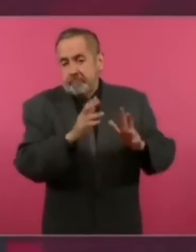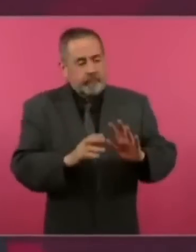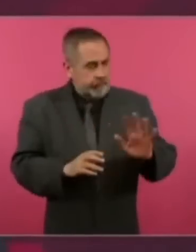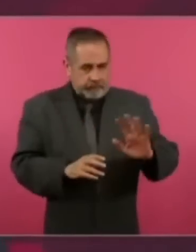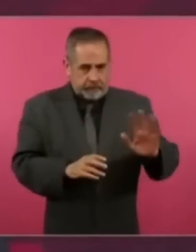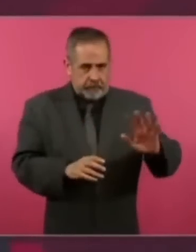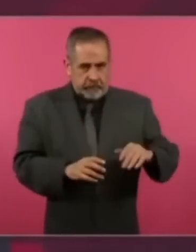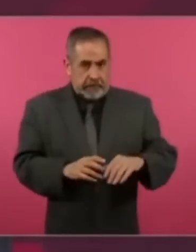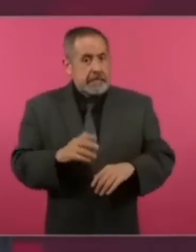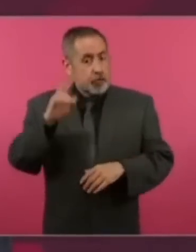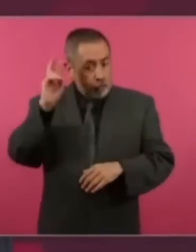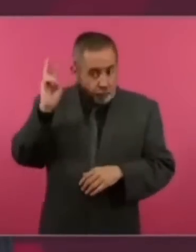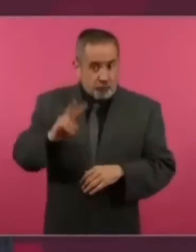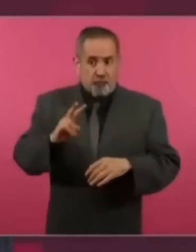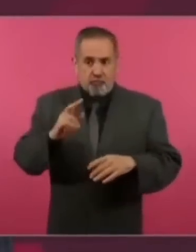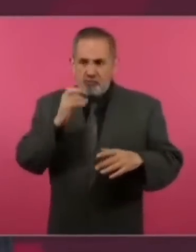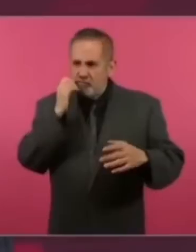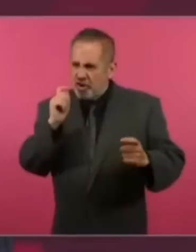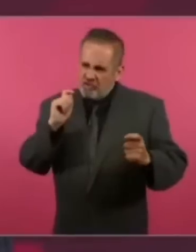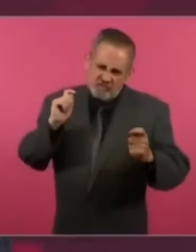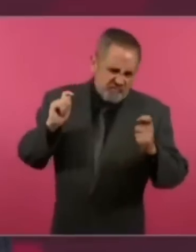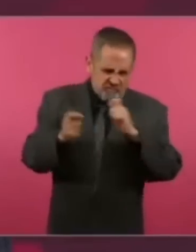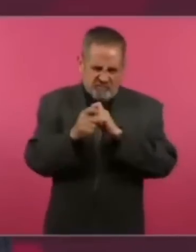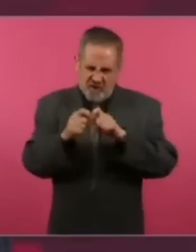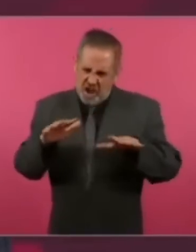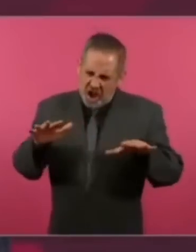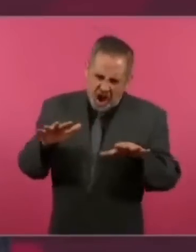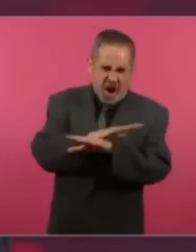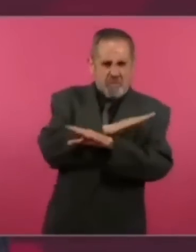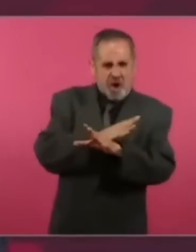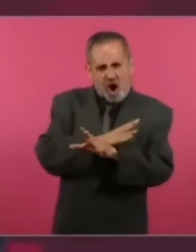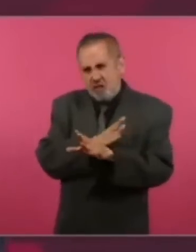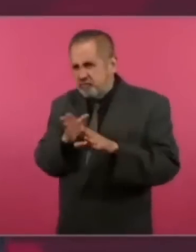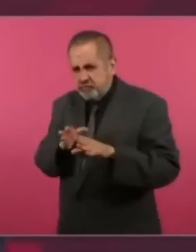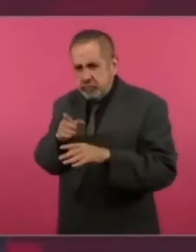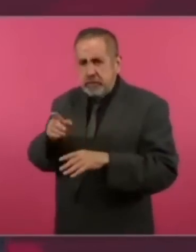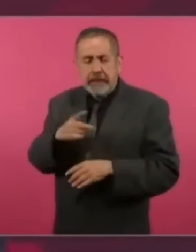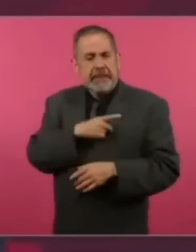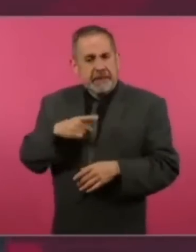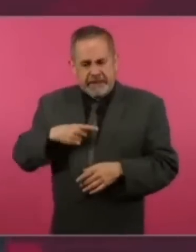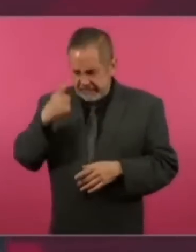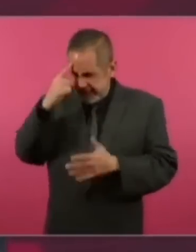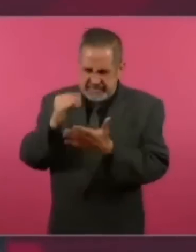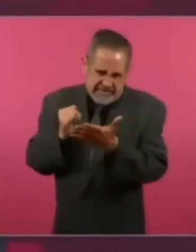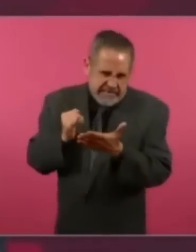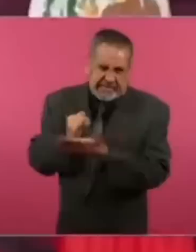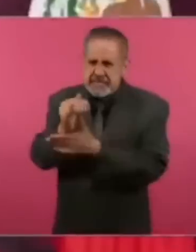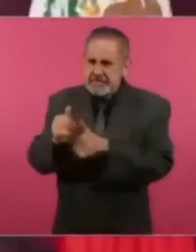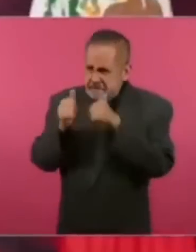Pero si se quieren cambiar las cosas, hay que definirse.